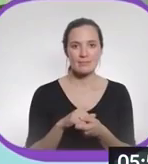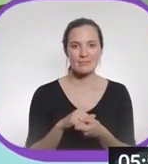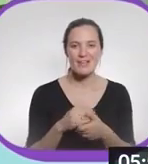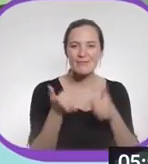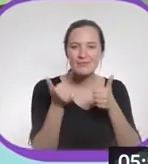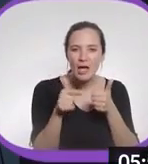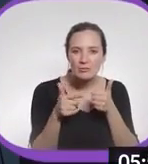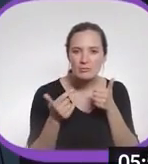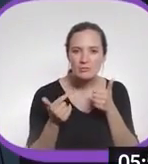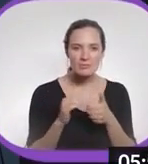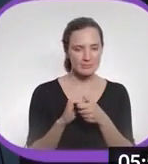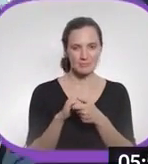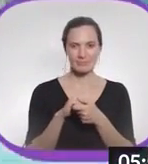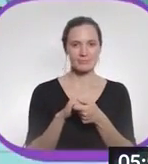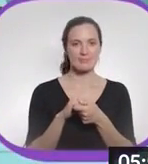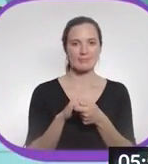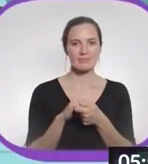¡Bien hecho,